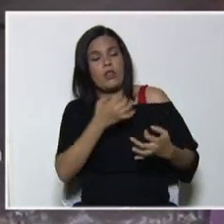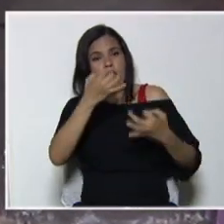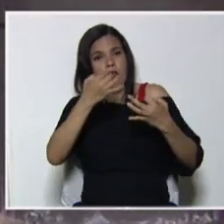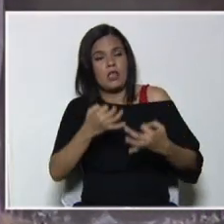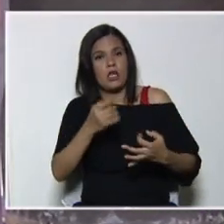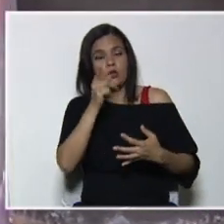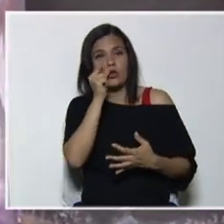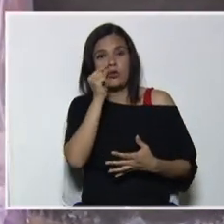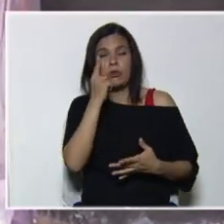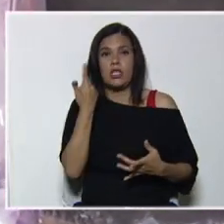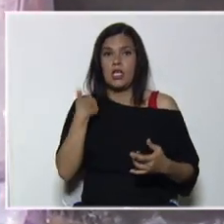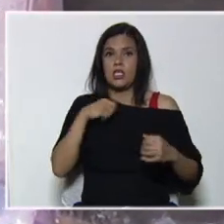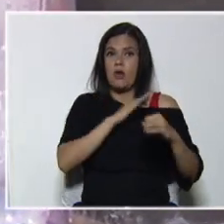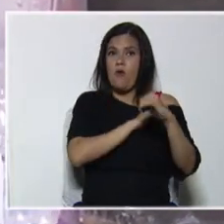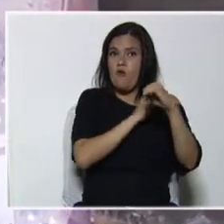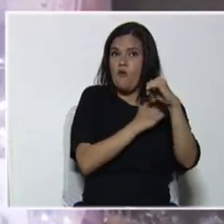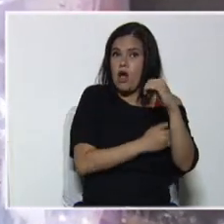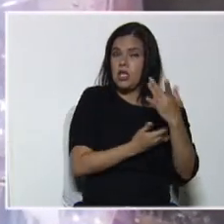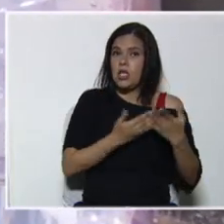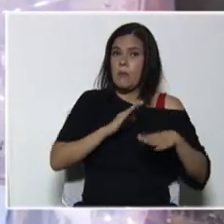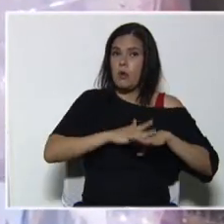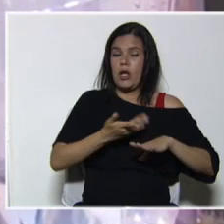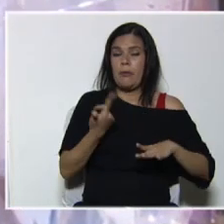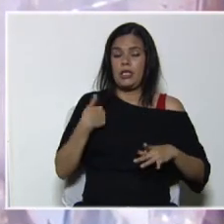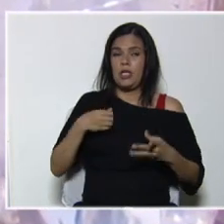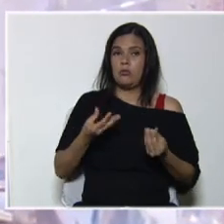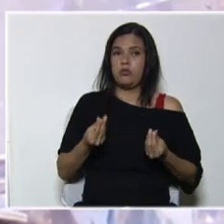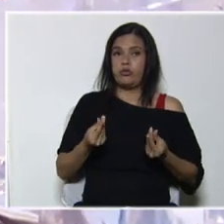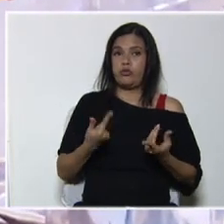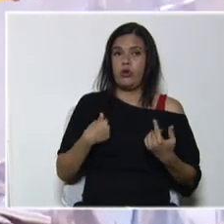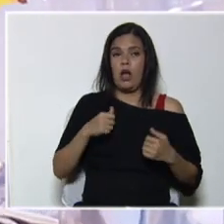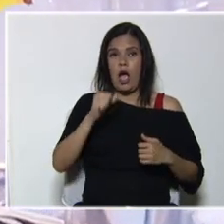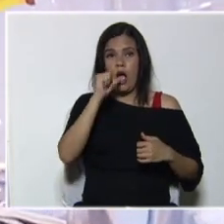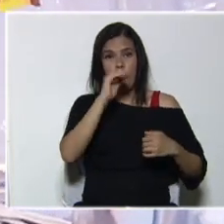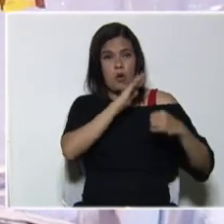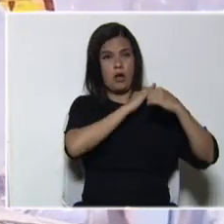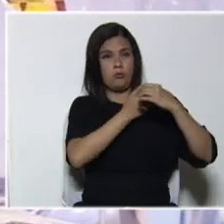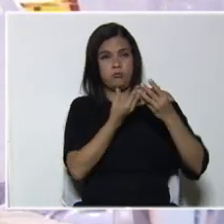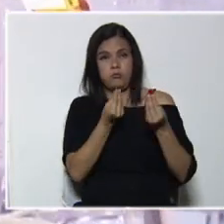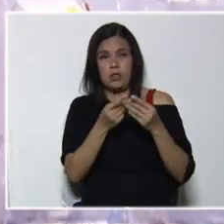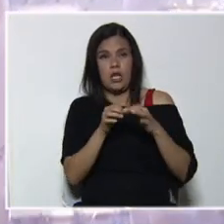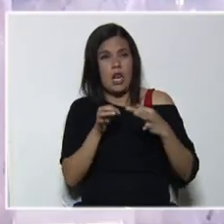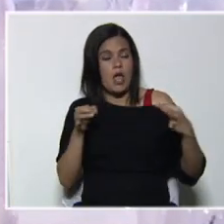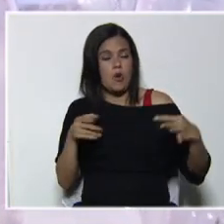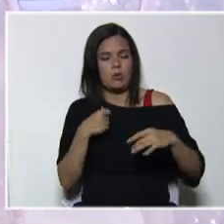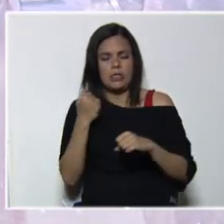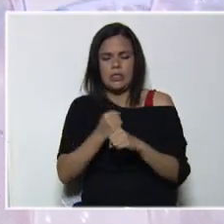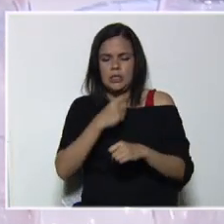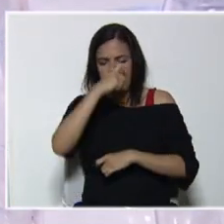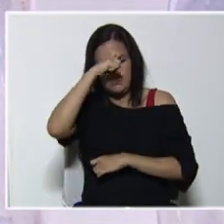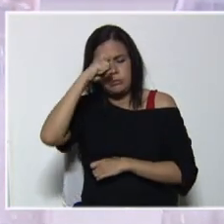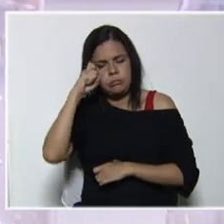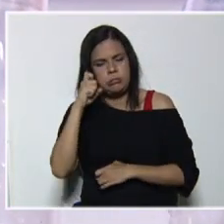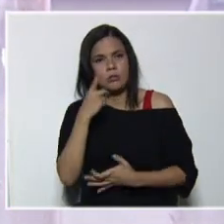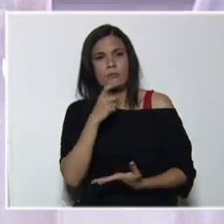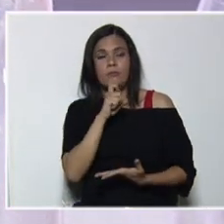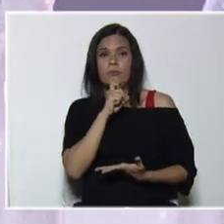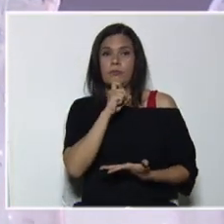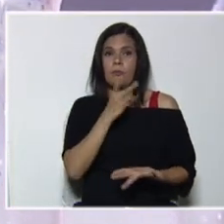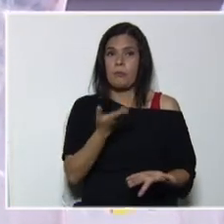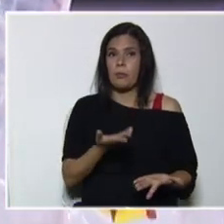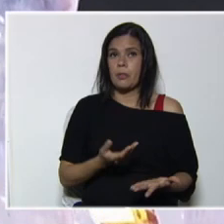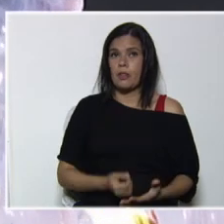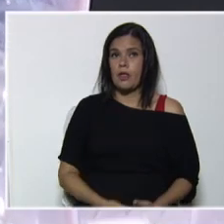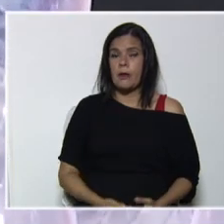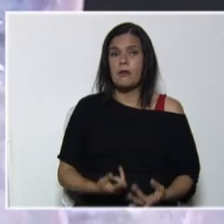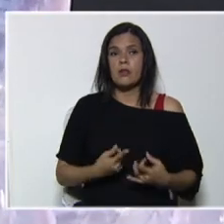sido bastante fuertes, Jenny, porque para cargar esa cantidad de agua a tan grandes distancias era un trabajo muy arduo y difícil. Claro, lo que pasa es que tenían que,